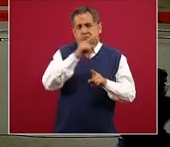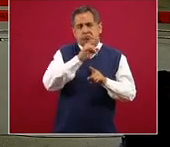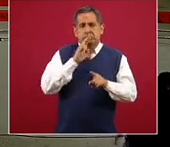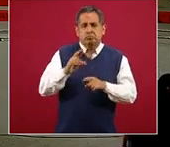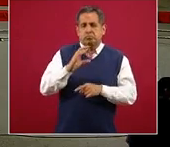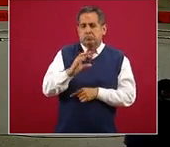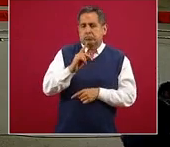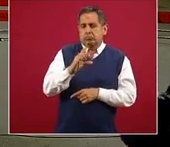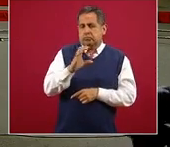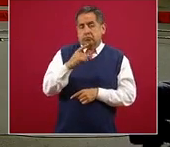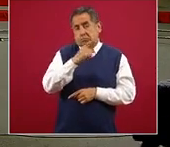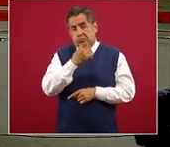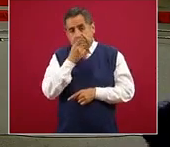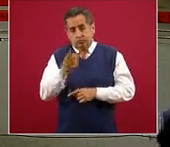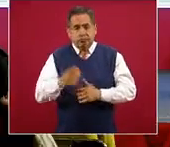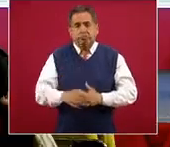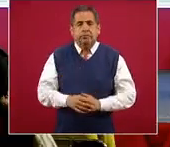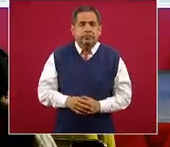La que sigue, por favor.